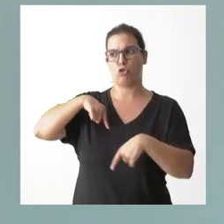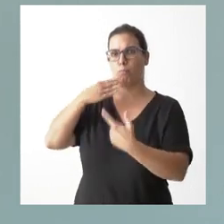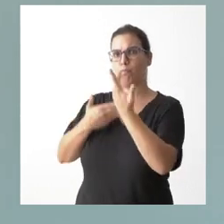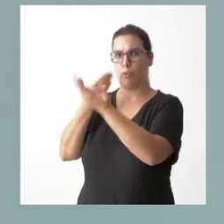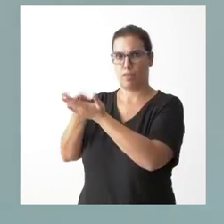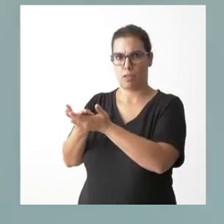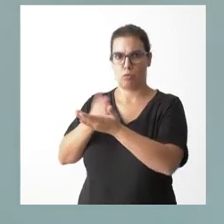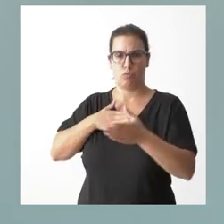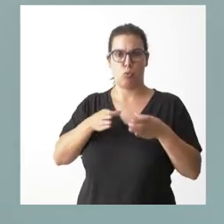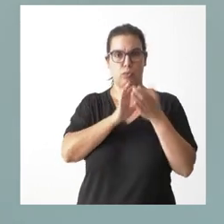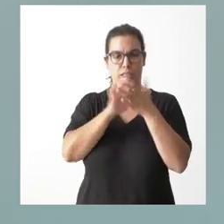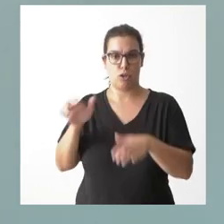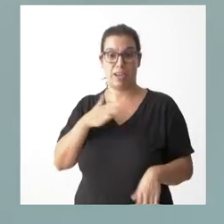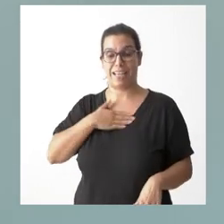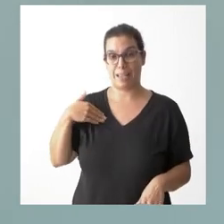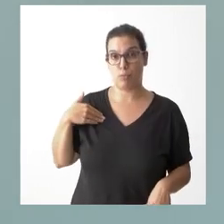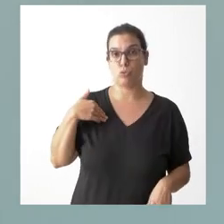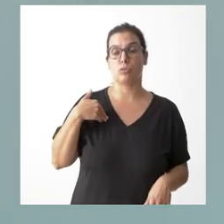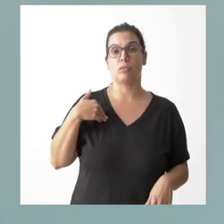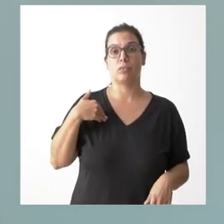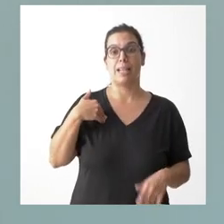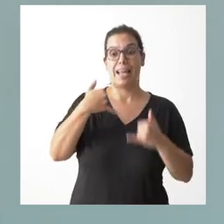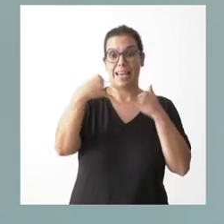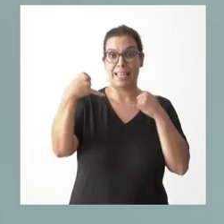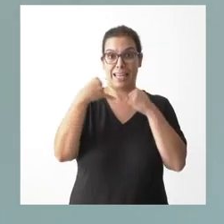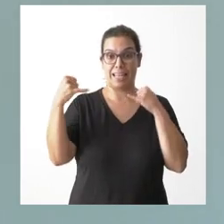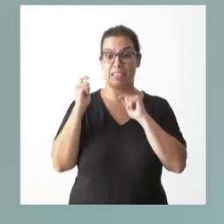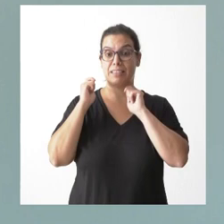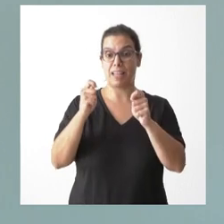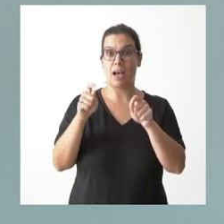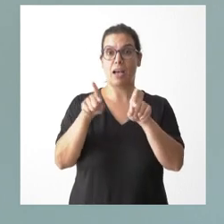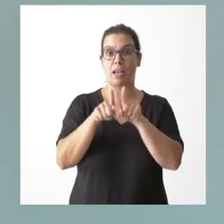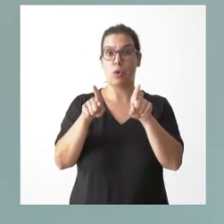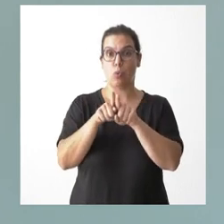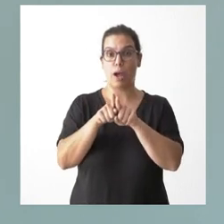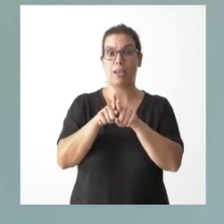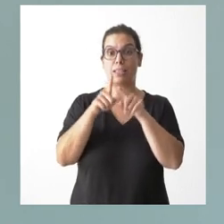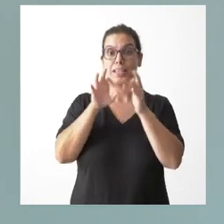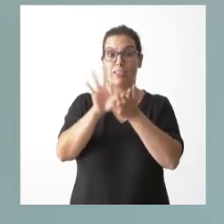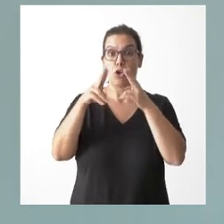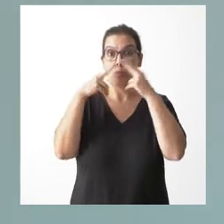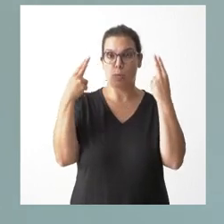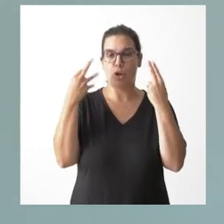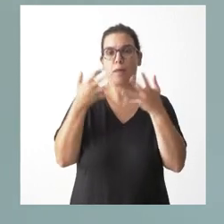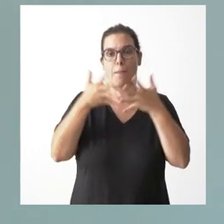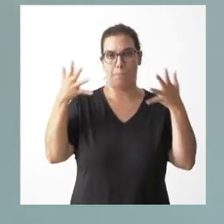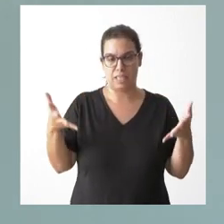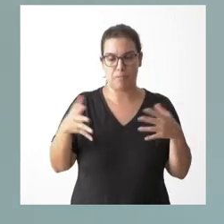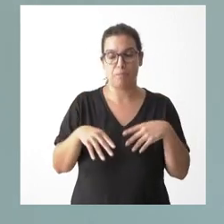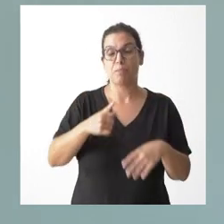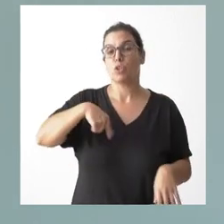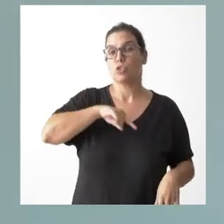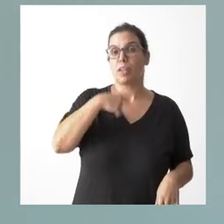Junta de Castilla y León ampliar el número de líneas que son catalogadas como obligación de servicio público. Nosotros lo que le decía es que